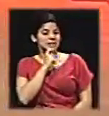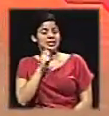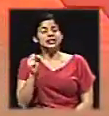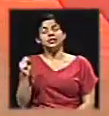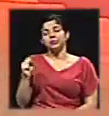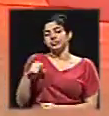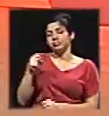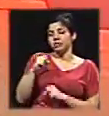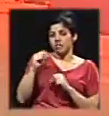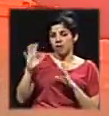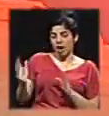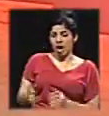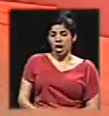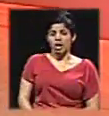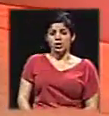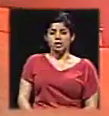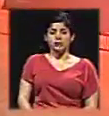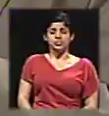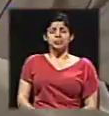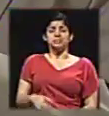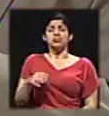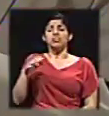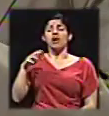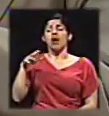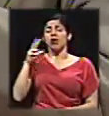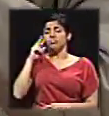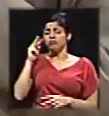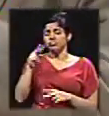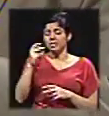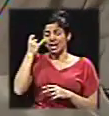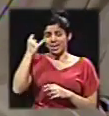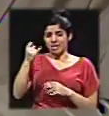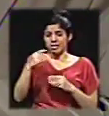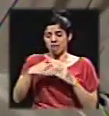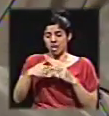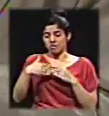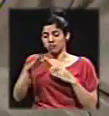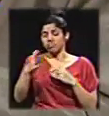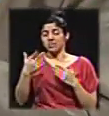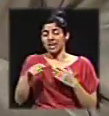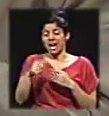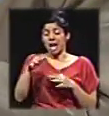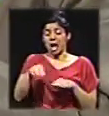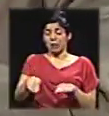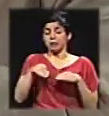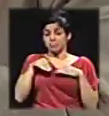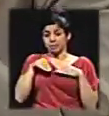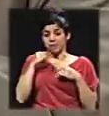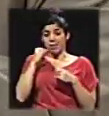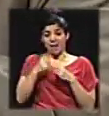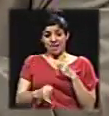Claro, se ha partido de la idea, más o menos, de que el abstencionismo al final